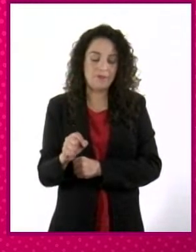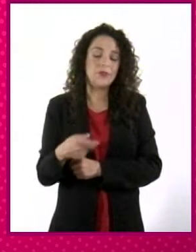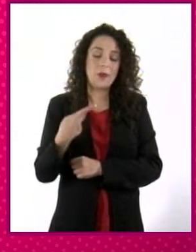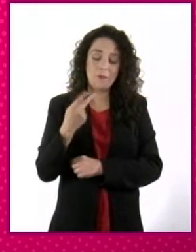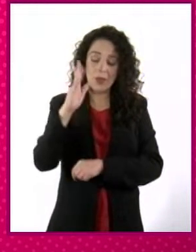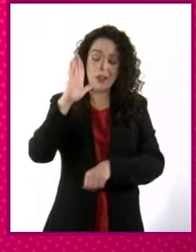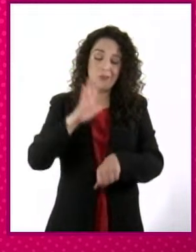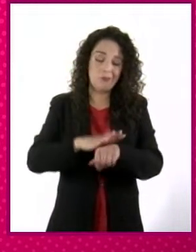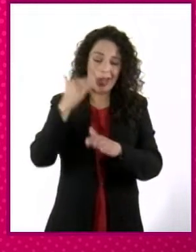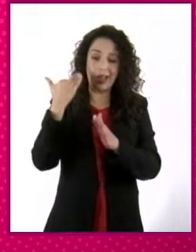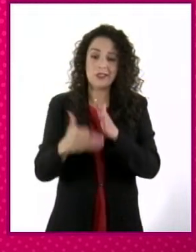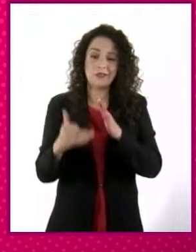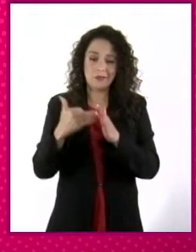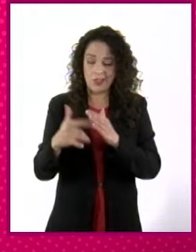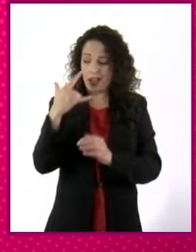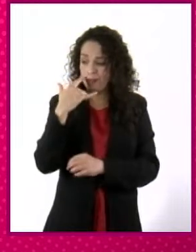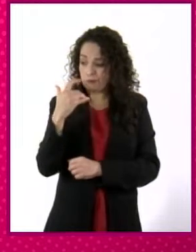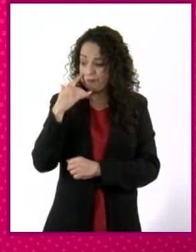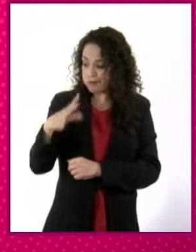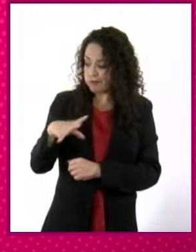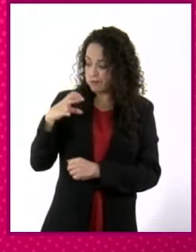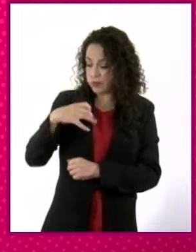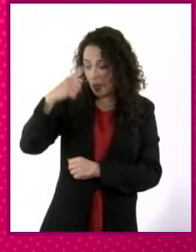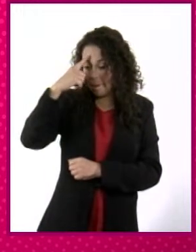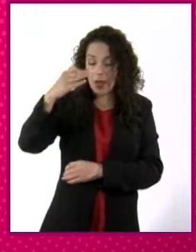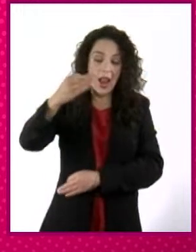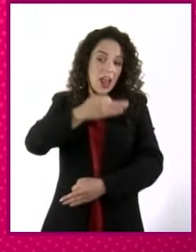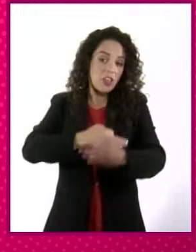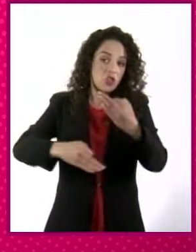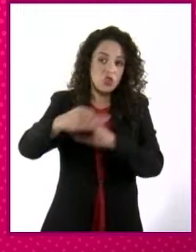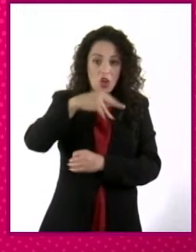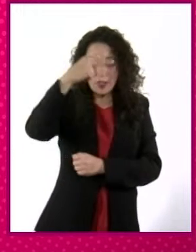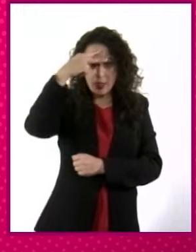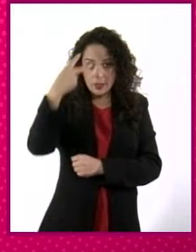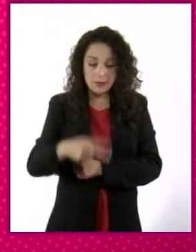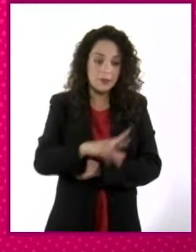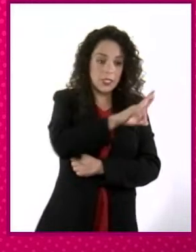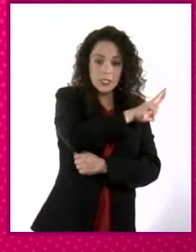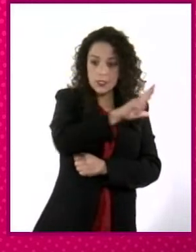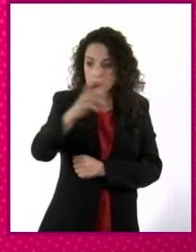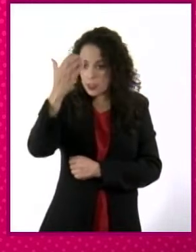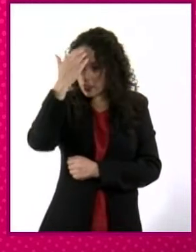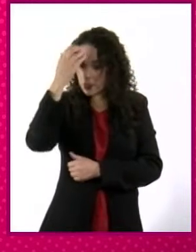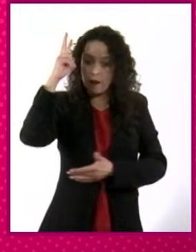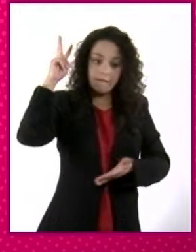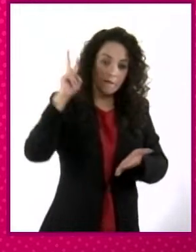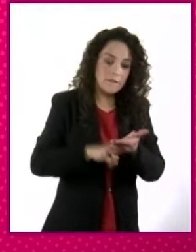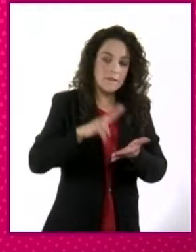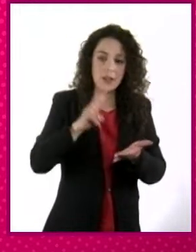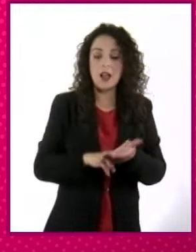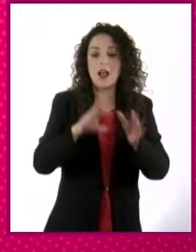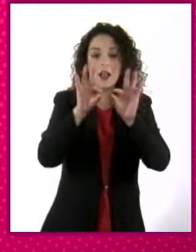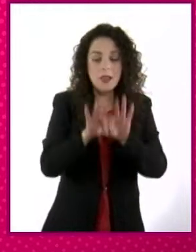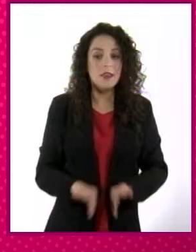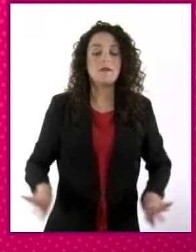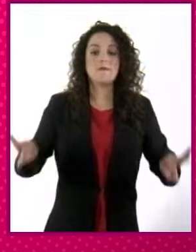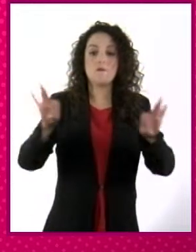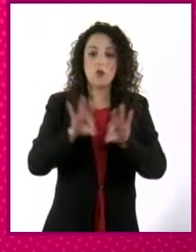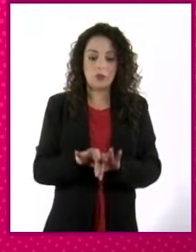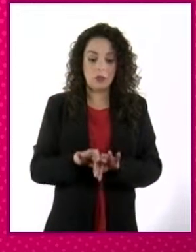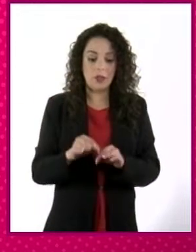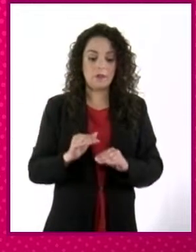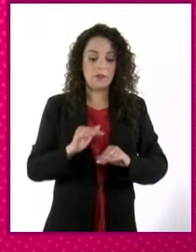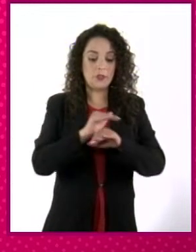que todas y todos los mexicanos reconozcamos y valoremos su importancia